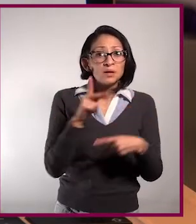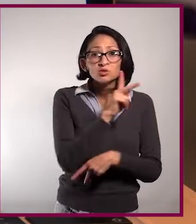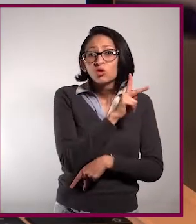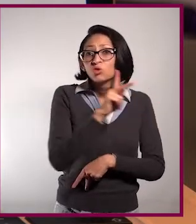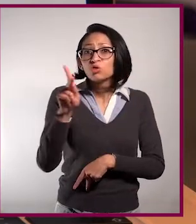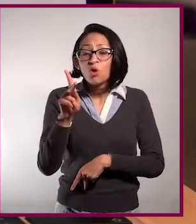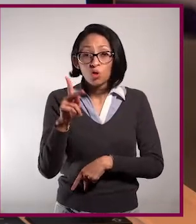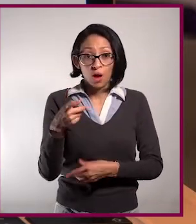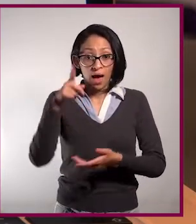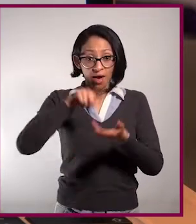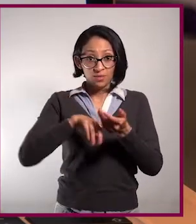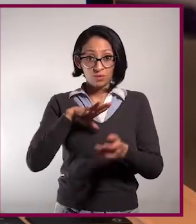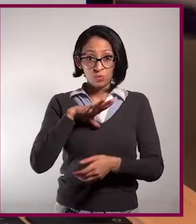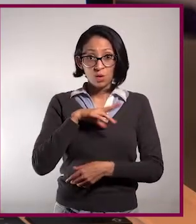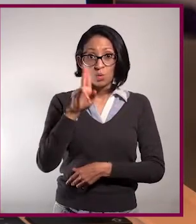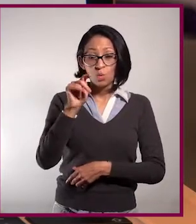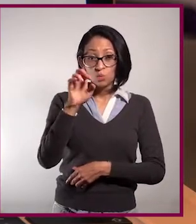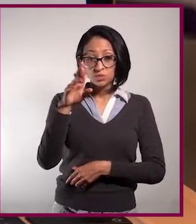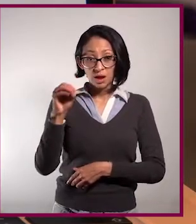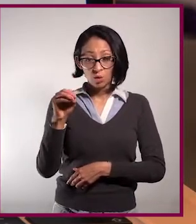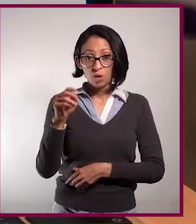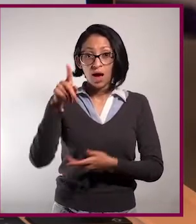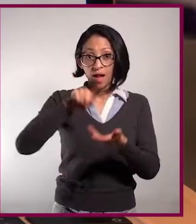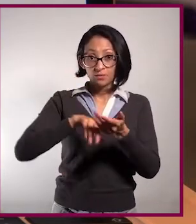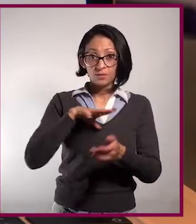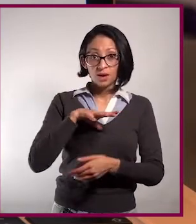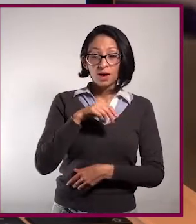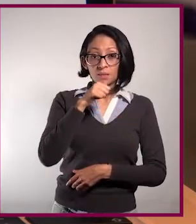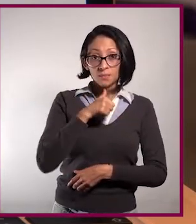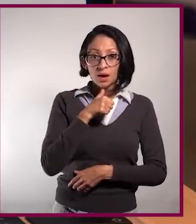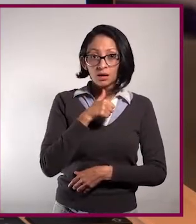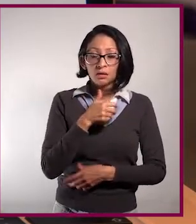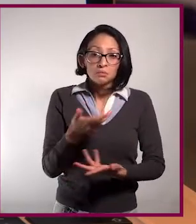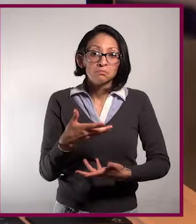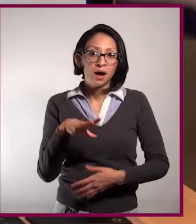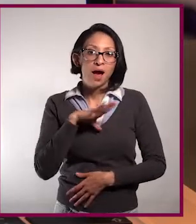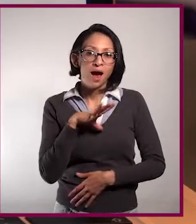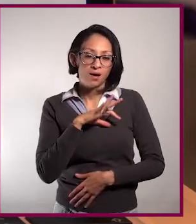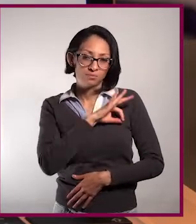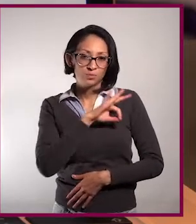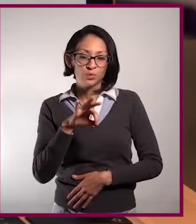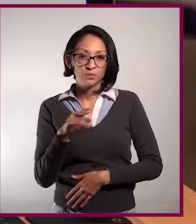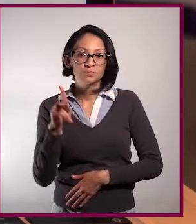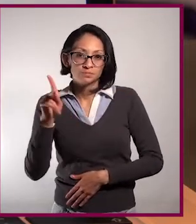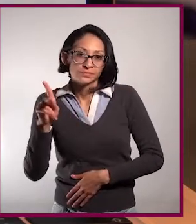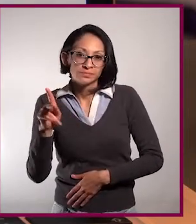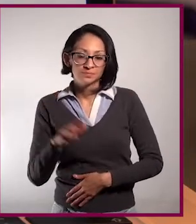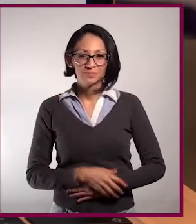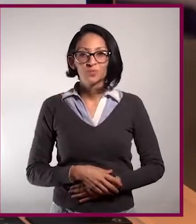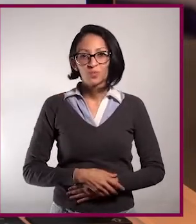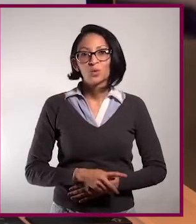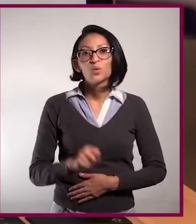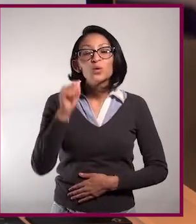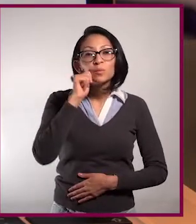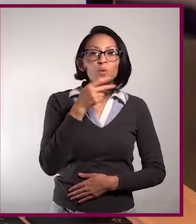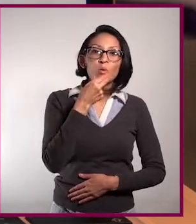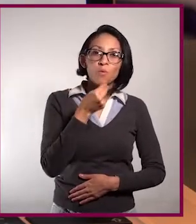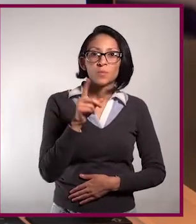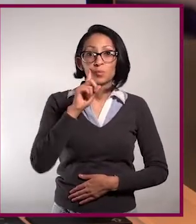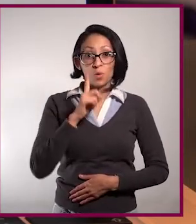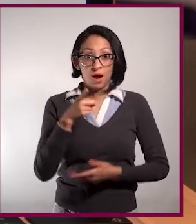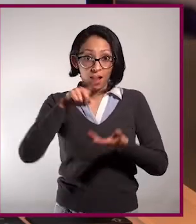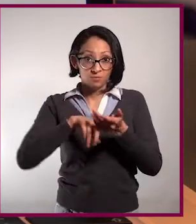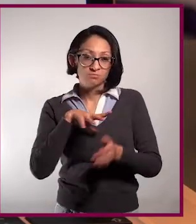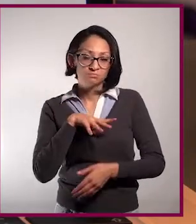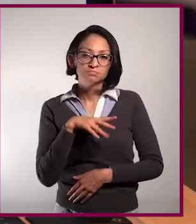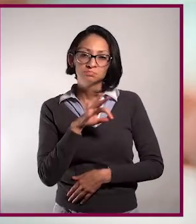cualquier persona con útero y vagina, independientemente de su identidad de género. Vamos nombrando a todos, todas